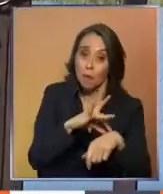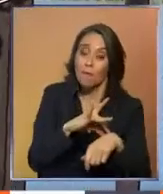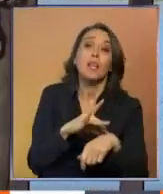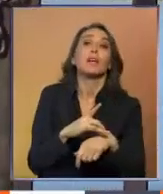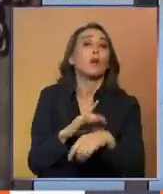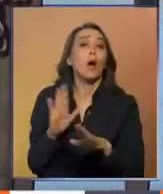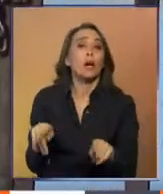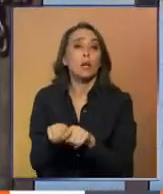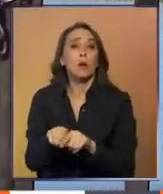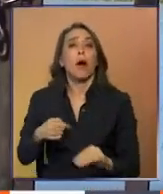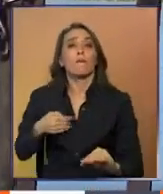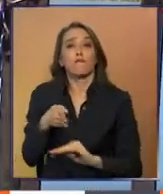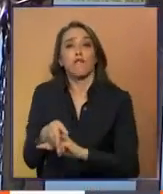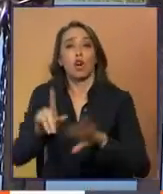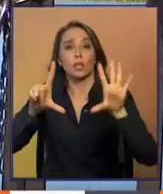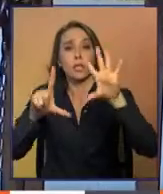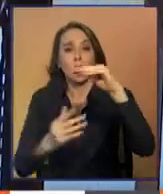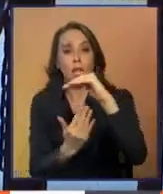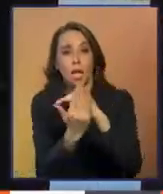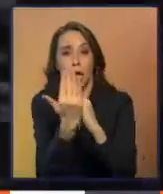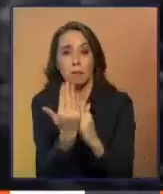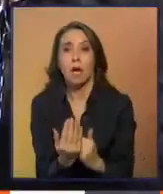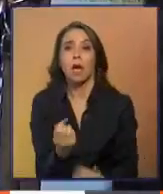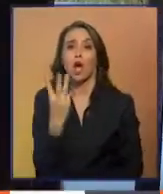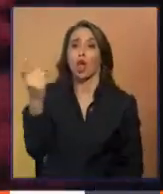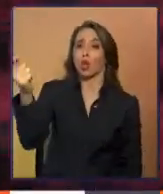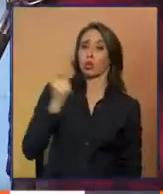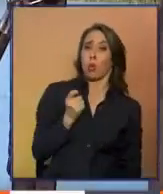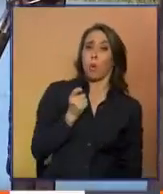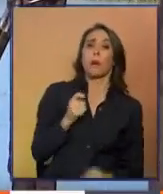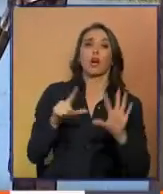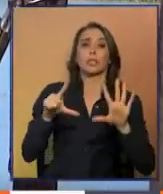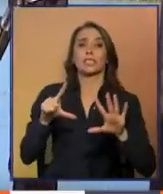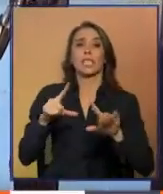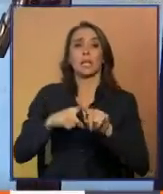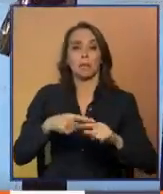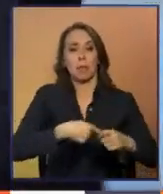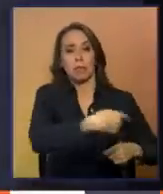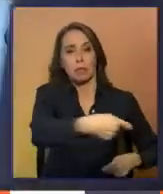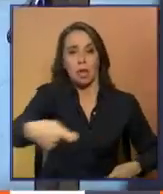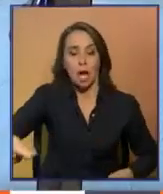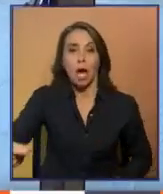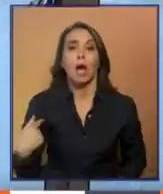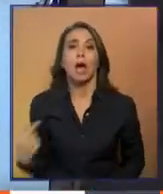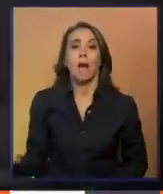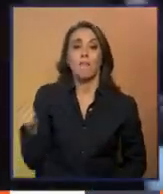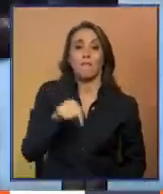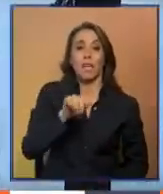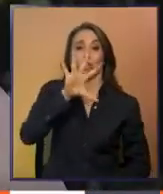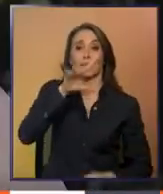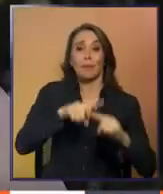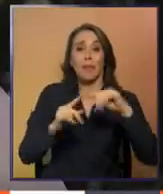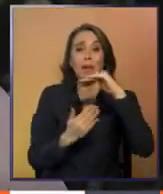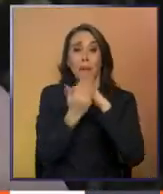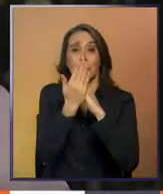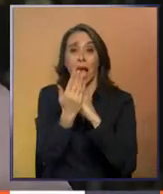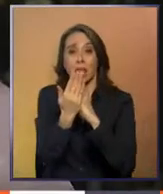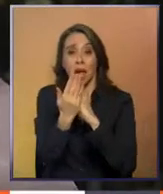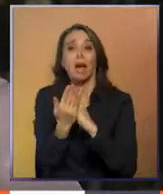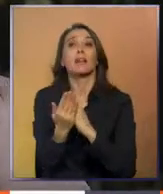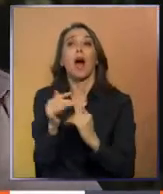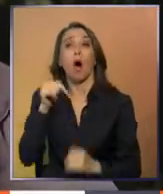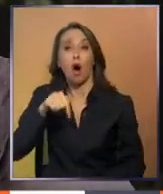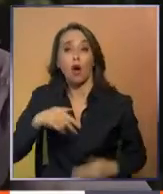7, dar los números a las 7:30, hay que venirse a las 5:30 de la mañana. Hoy día tuve